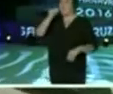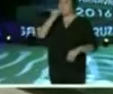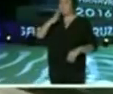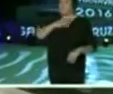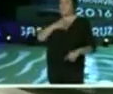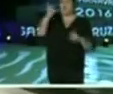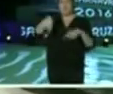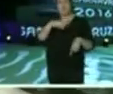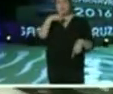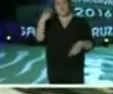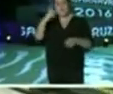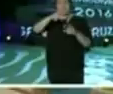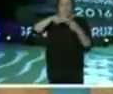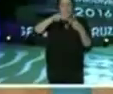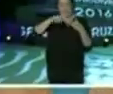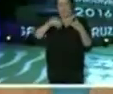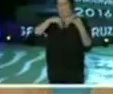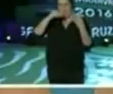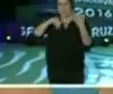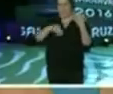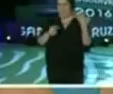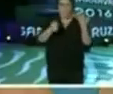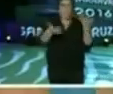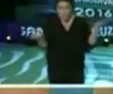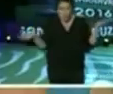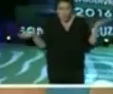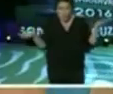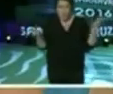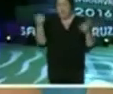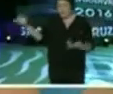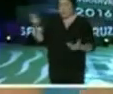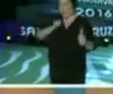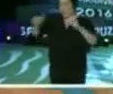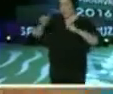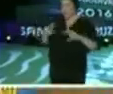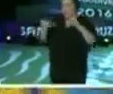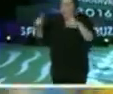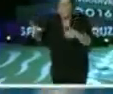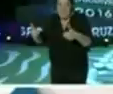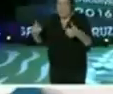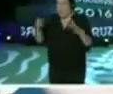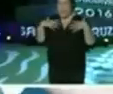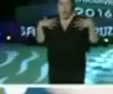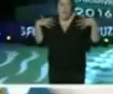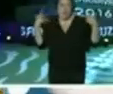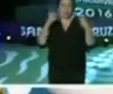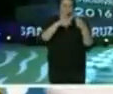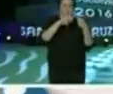y mulato. Comienza su trepidante aventura, repleta de emoción,